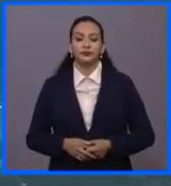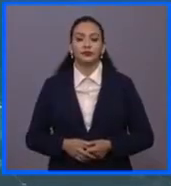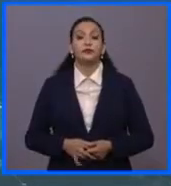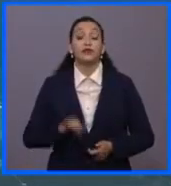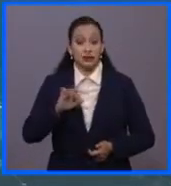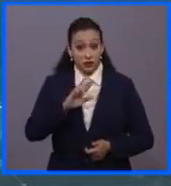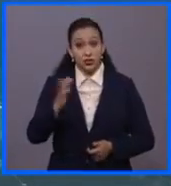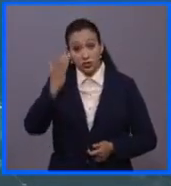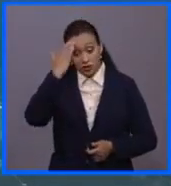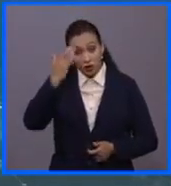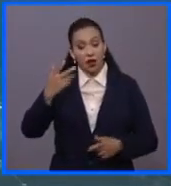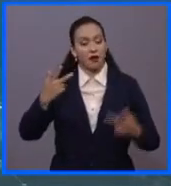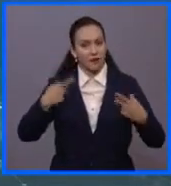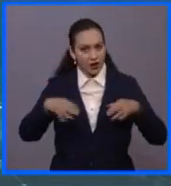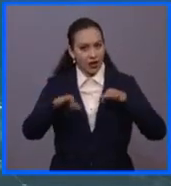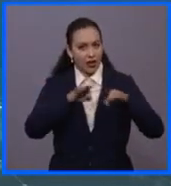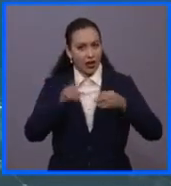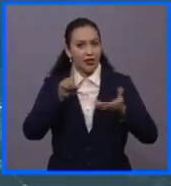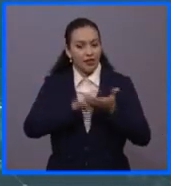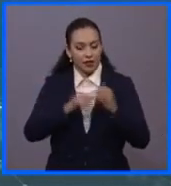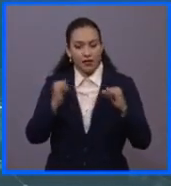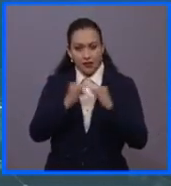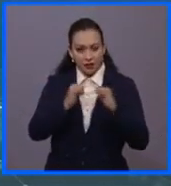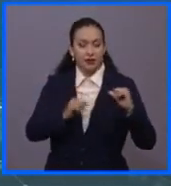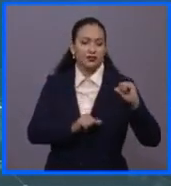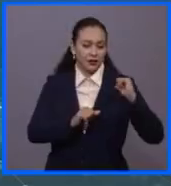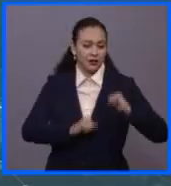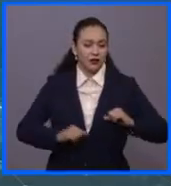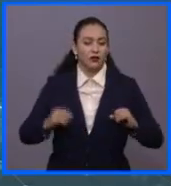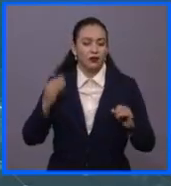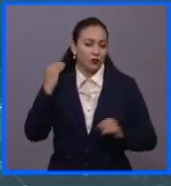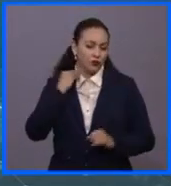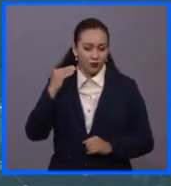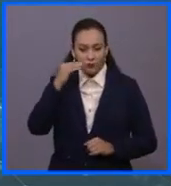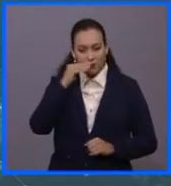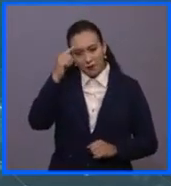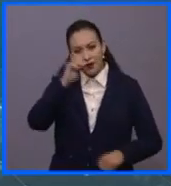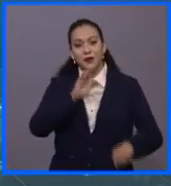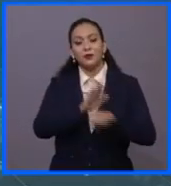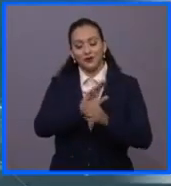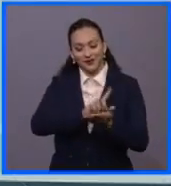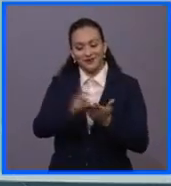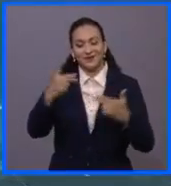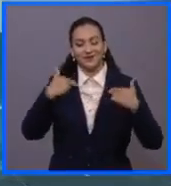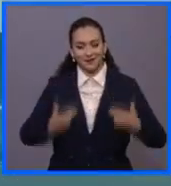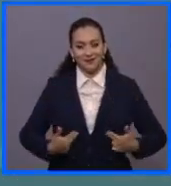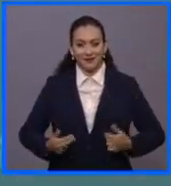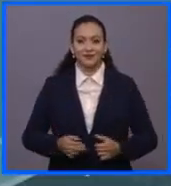Reconocen labor del personal de la Defensoría Pública Federal en la protección de los derechos humanos.